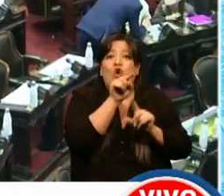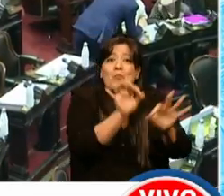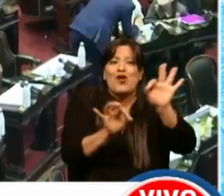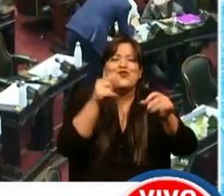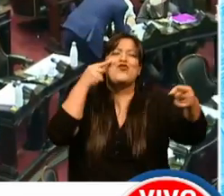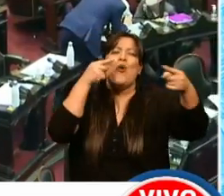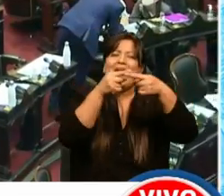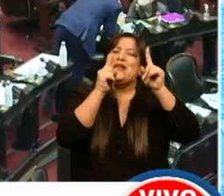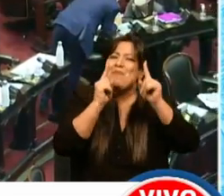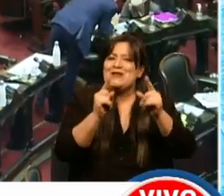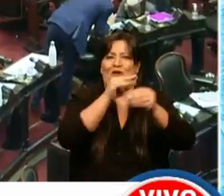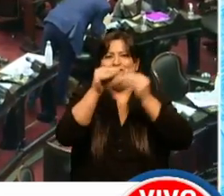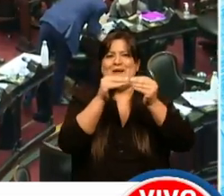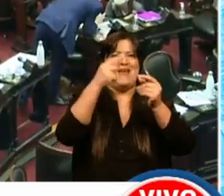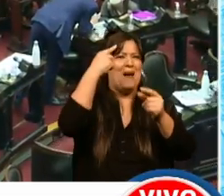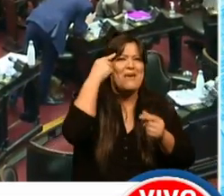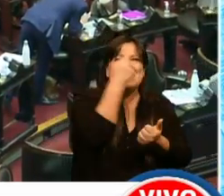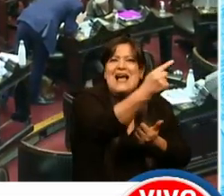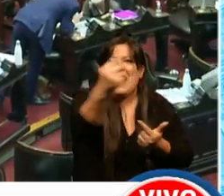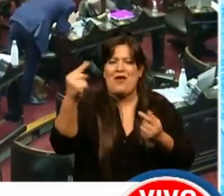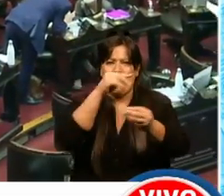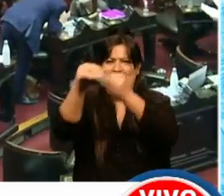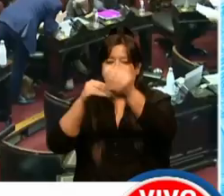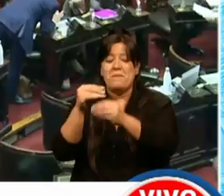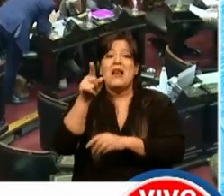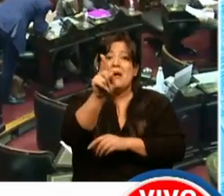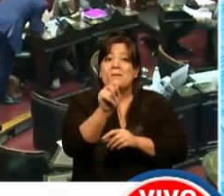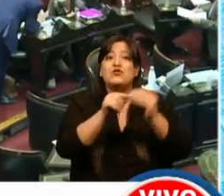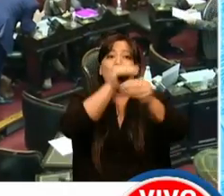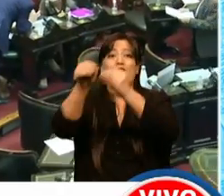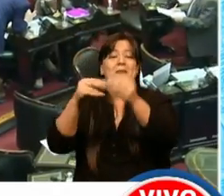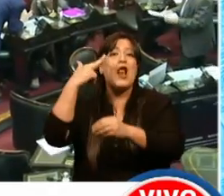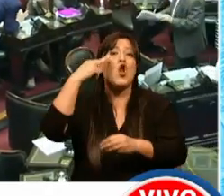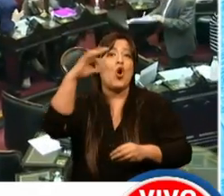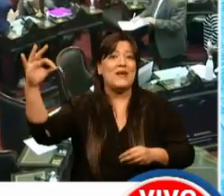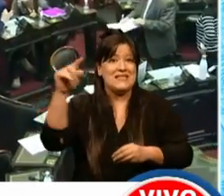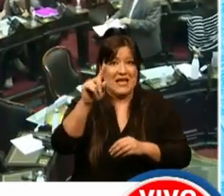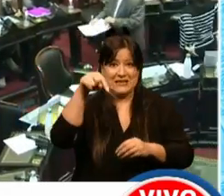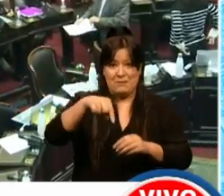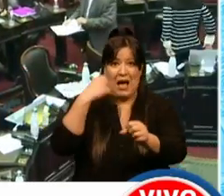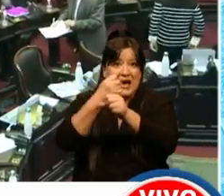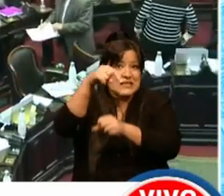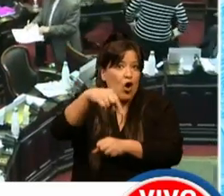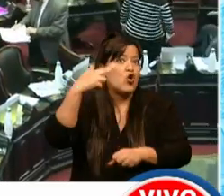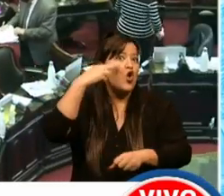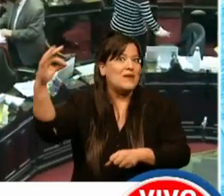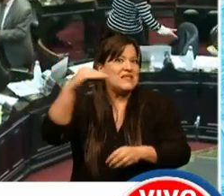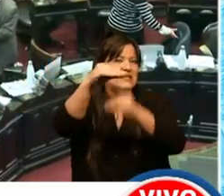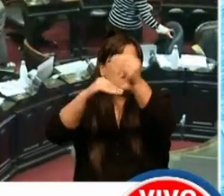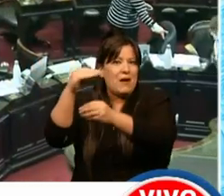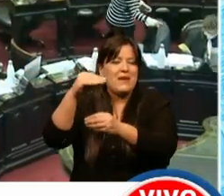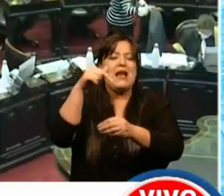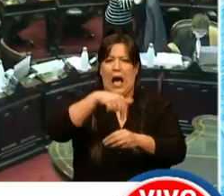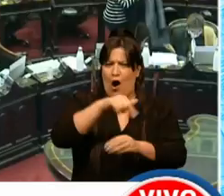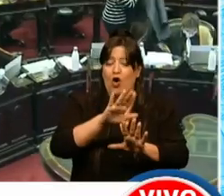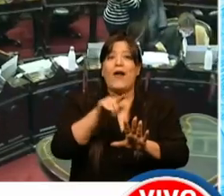en esa familia de familias beneficiarias y entendemos hasta el día de hoy vamos a pasar